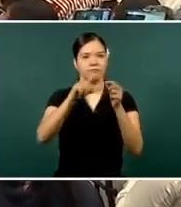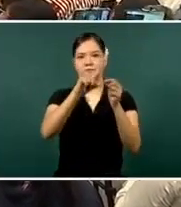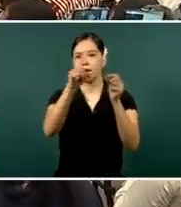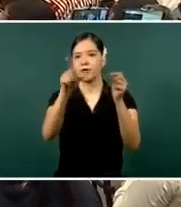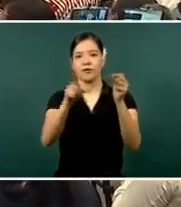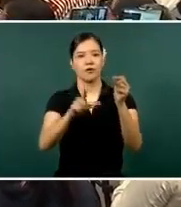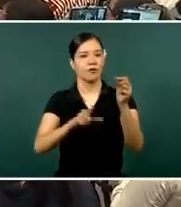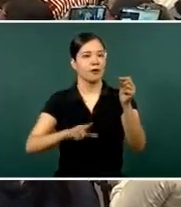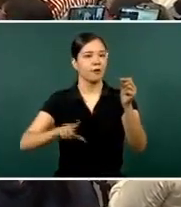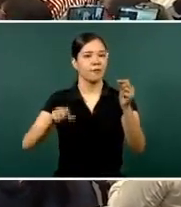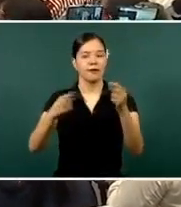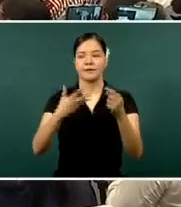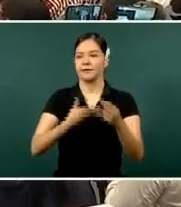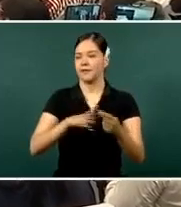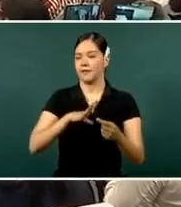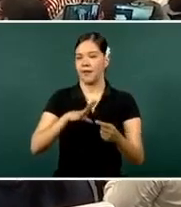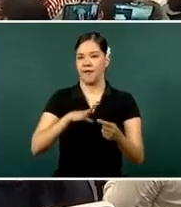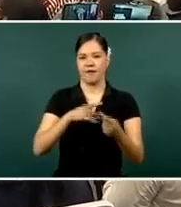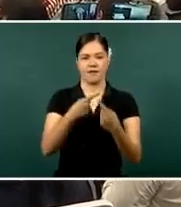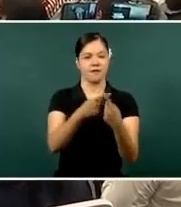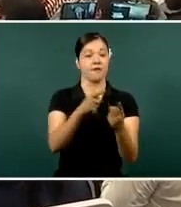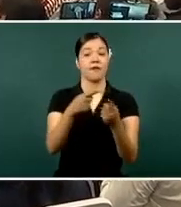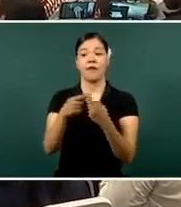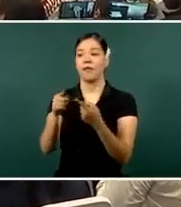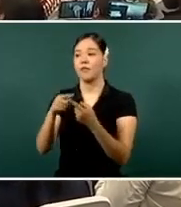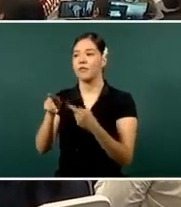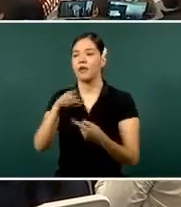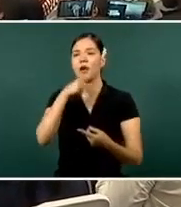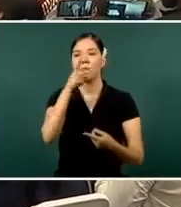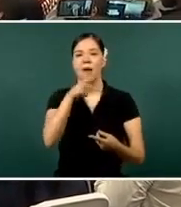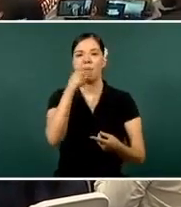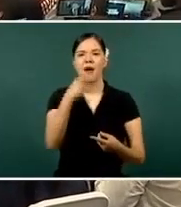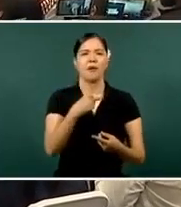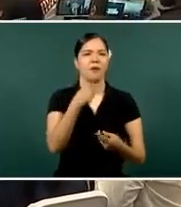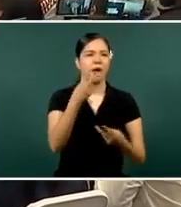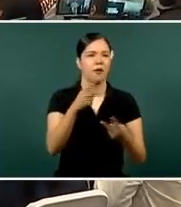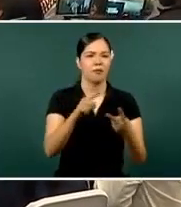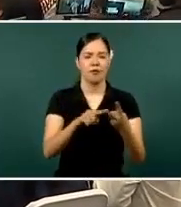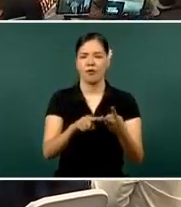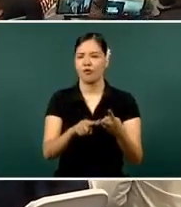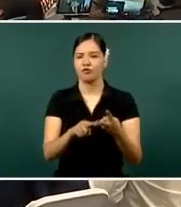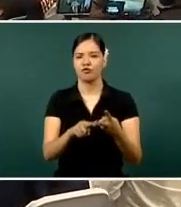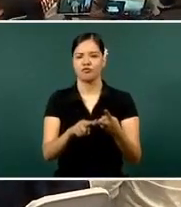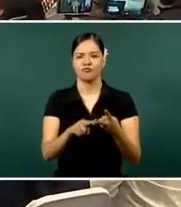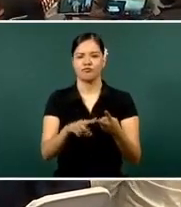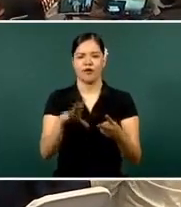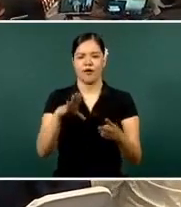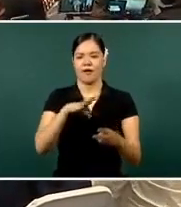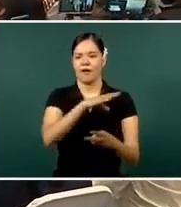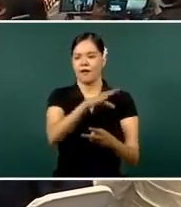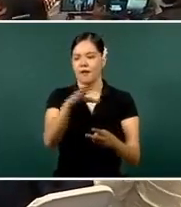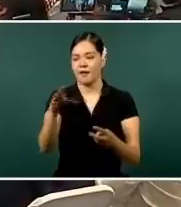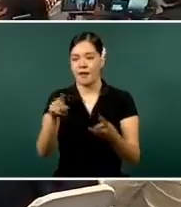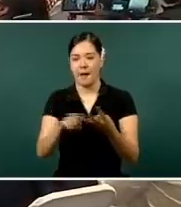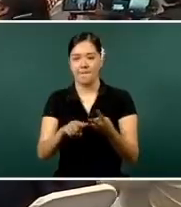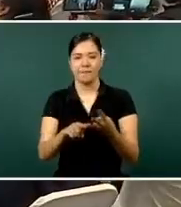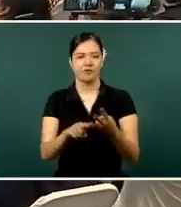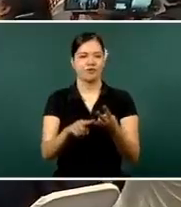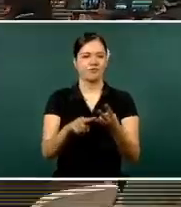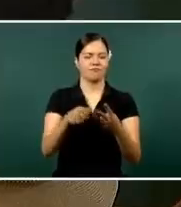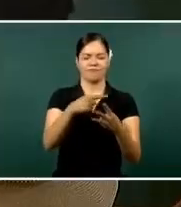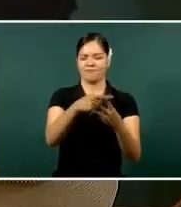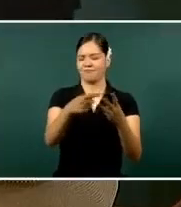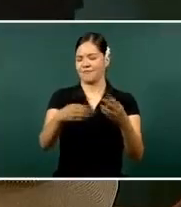culturas, las lenguas y toda la riqueza cultural que representan nuestros pueblos y